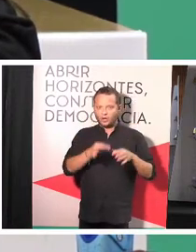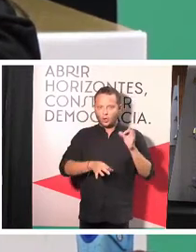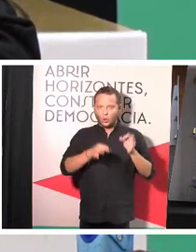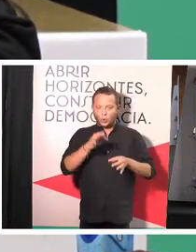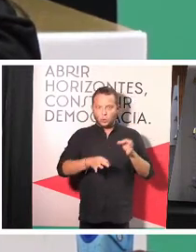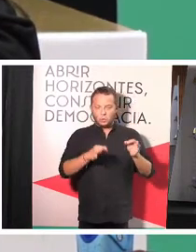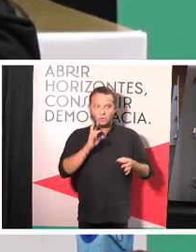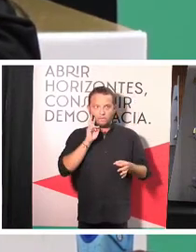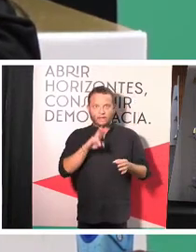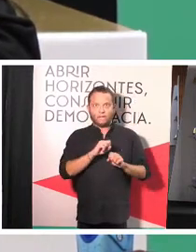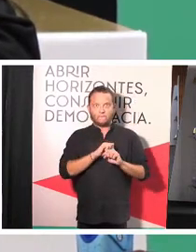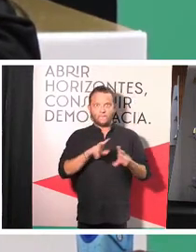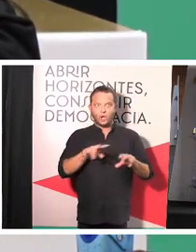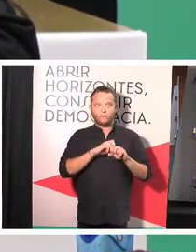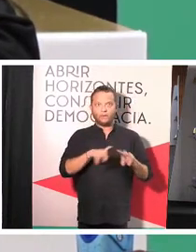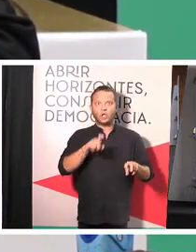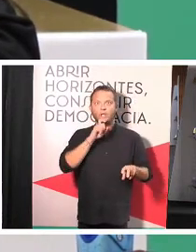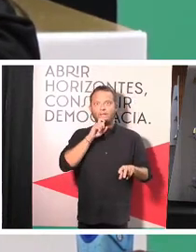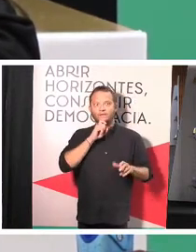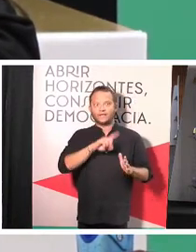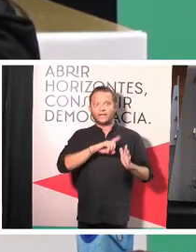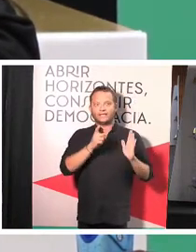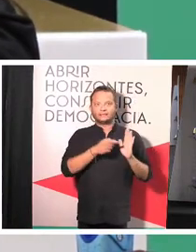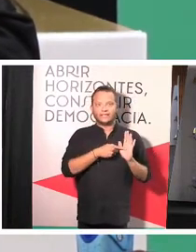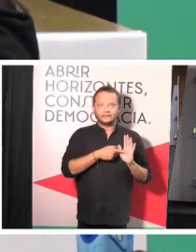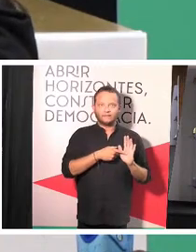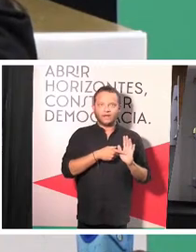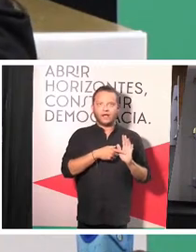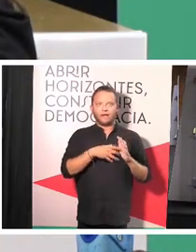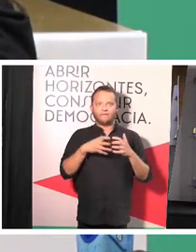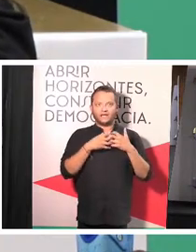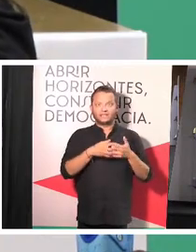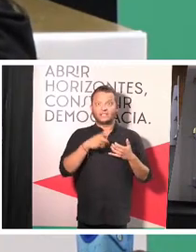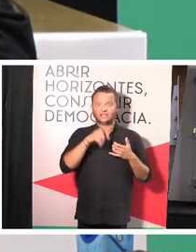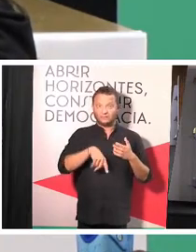judicial cada vez la tienen más difícil y que la legislativa, pues, también,